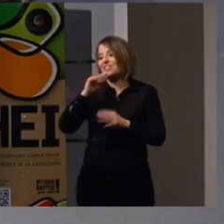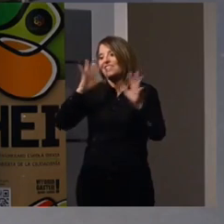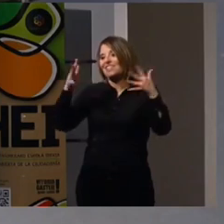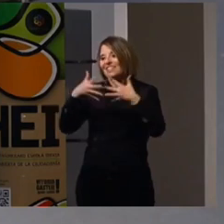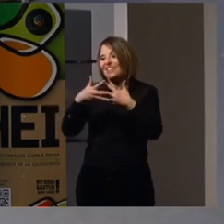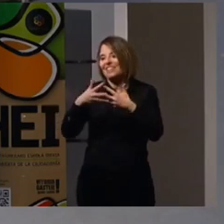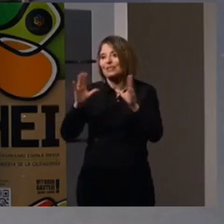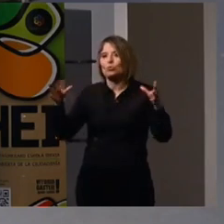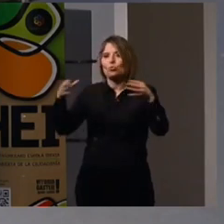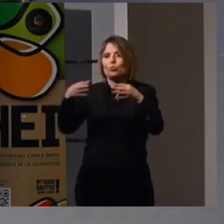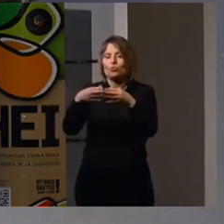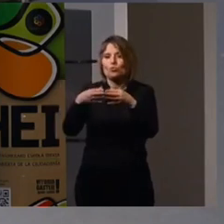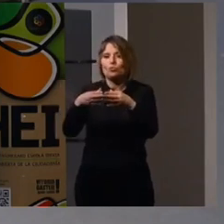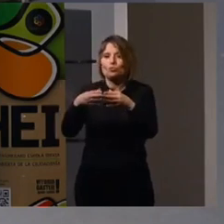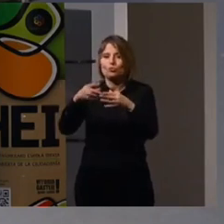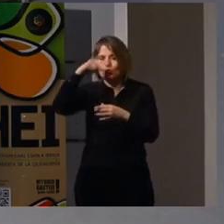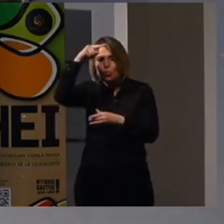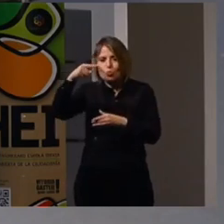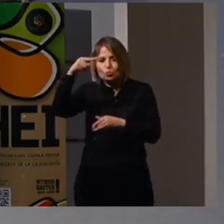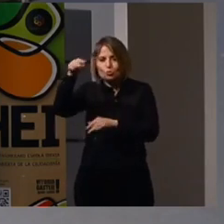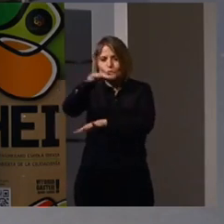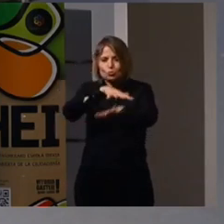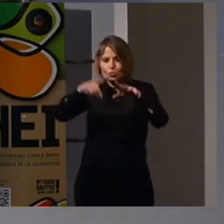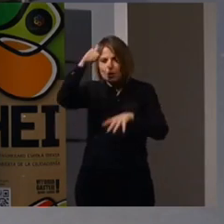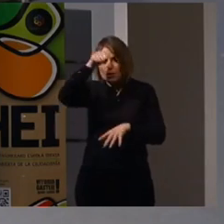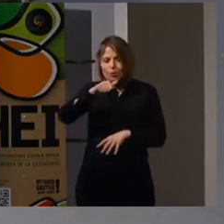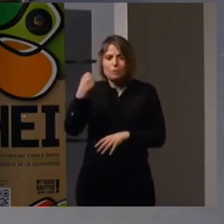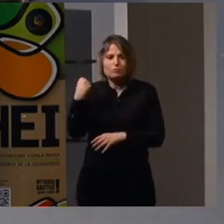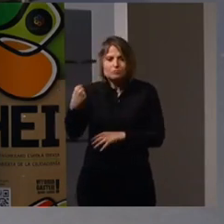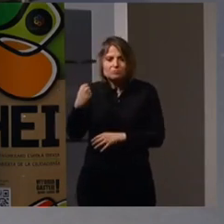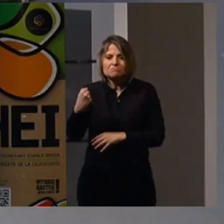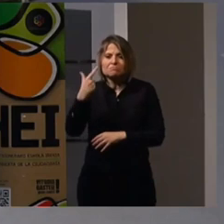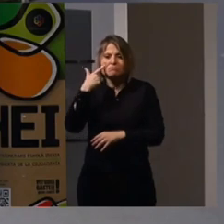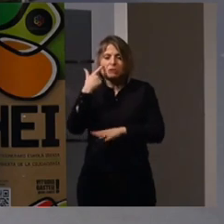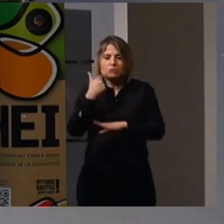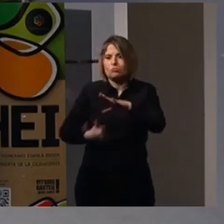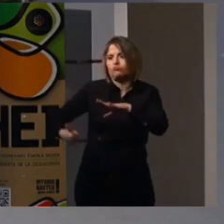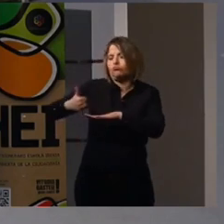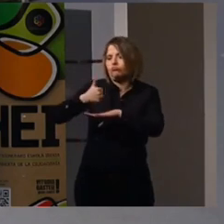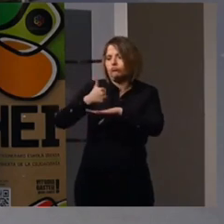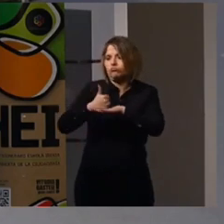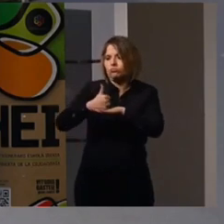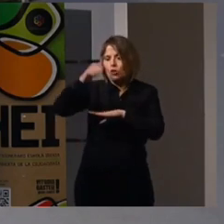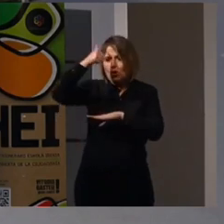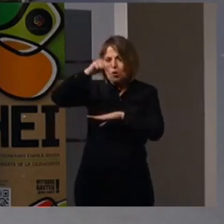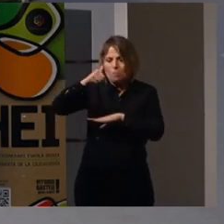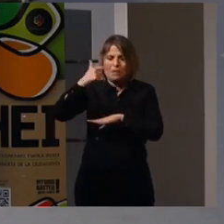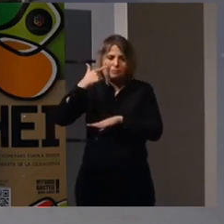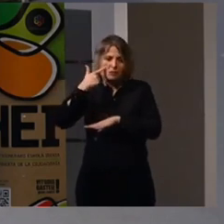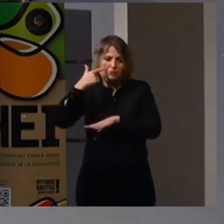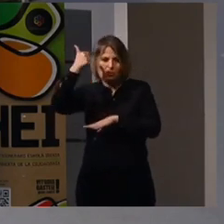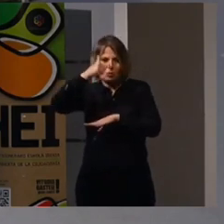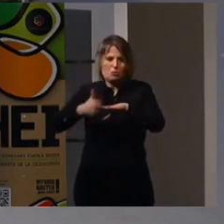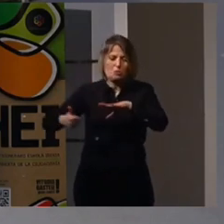¿no? estos fenómenos culturales y de las redes sociales, de los incels, ¿no? los pick-up artists,